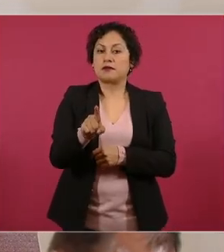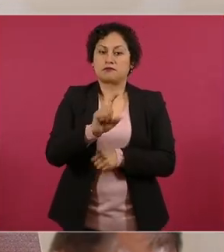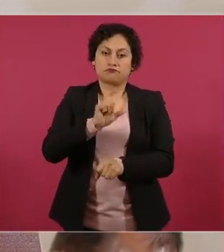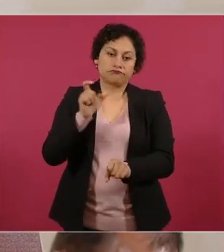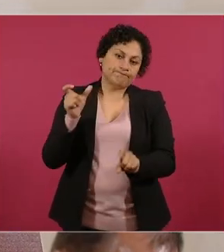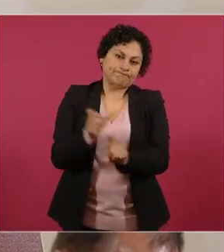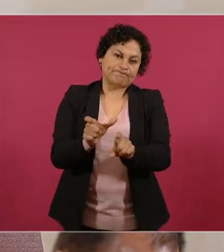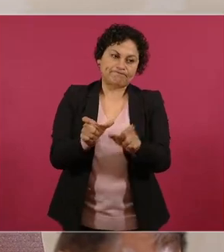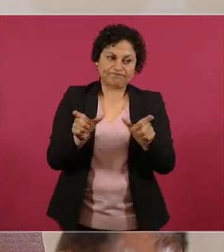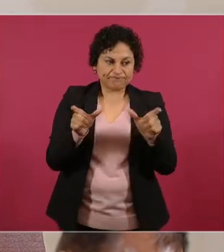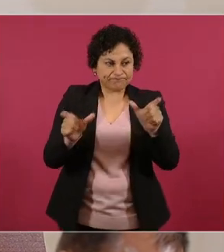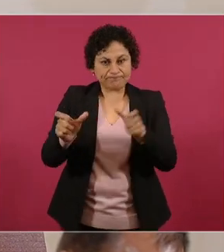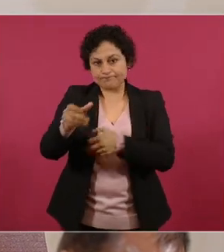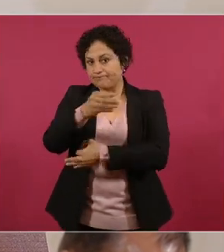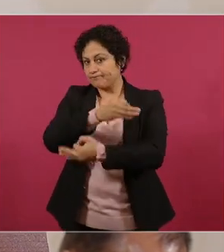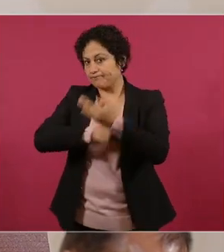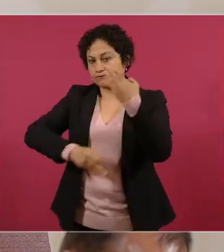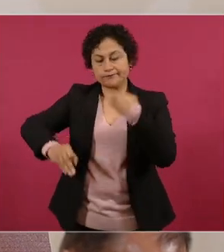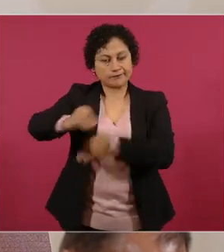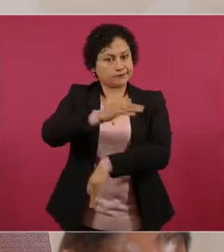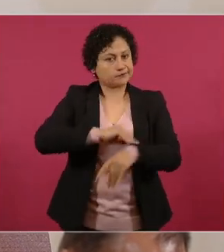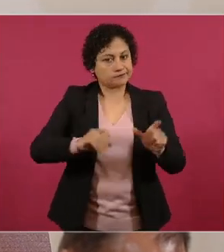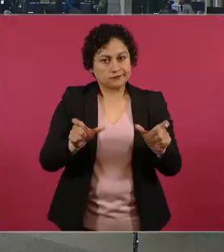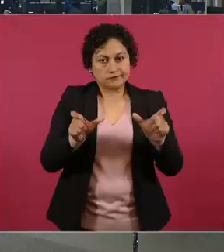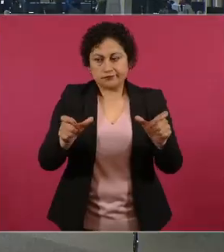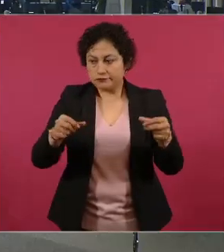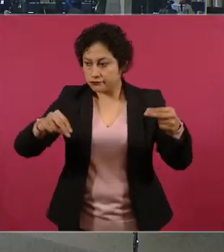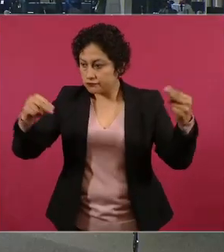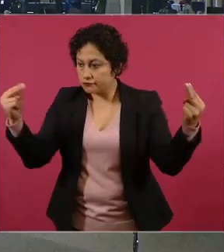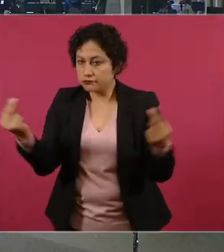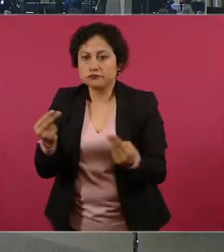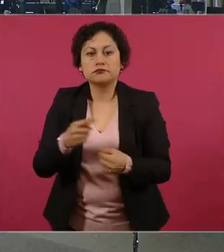requiera a todos, ¿sí?